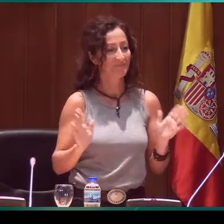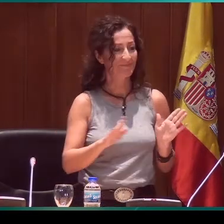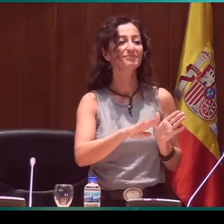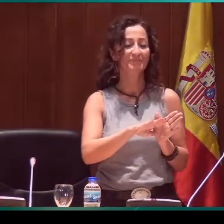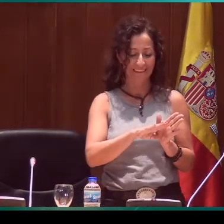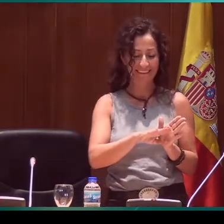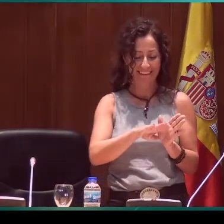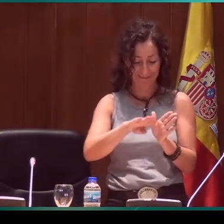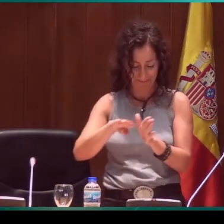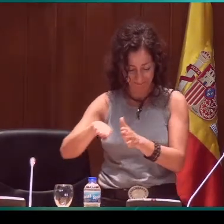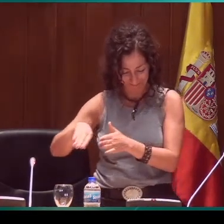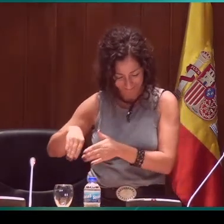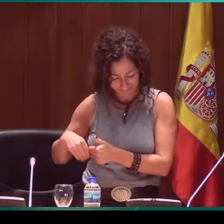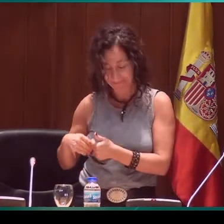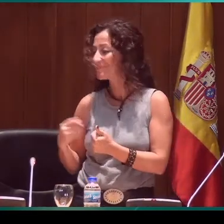como siempre se hace.